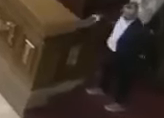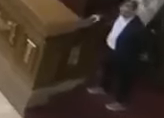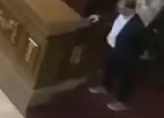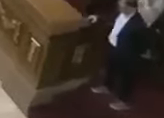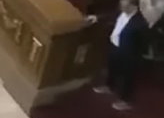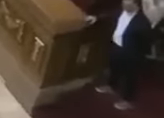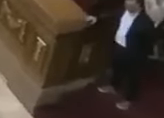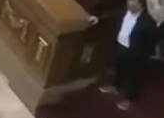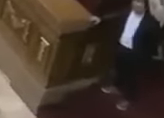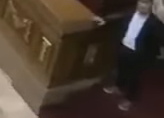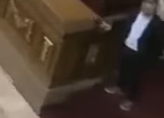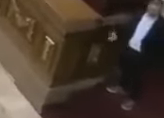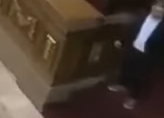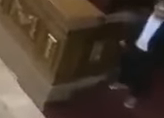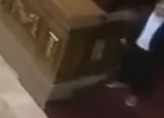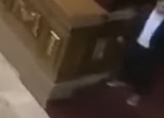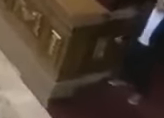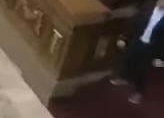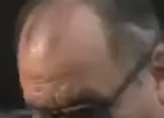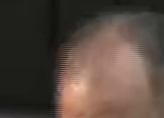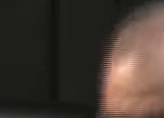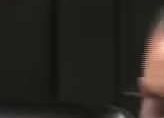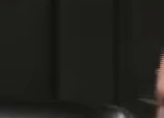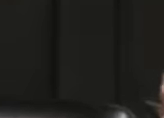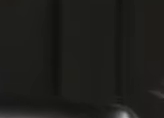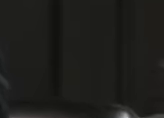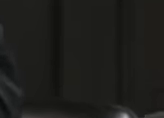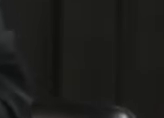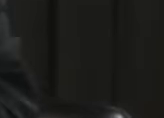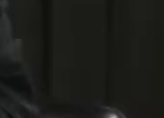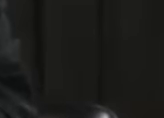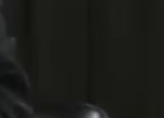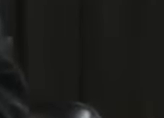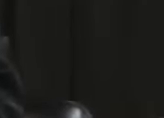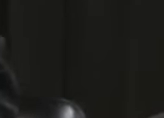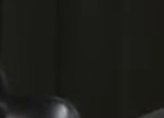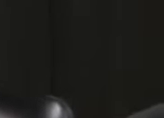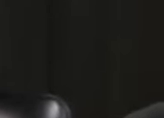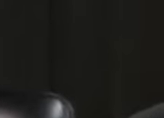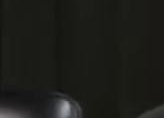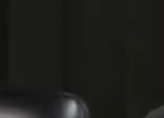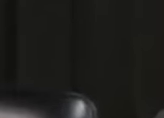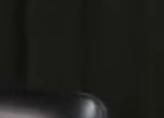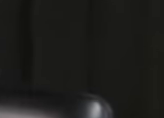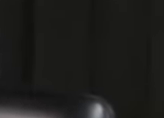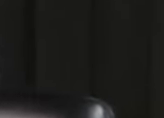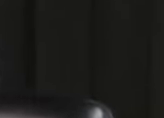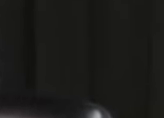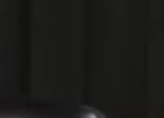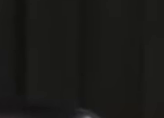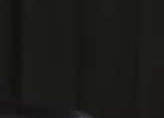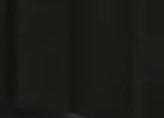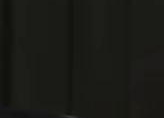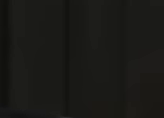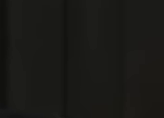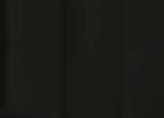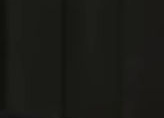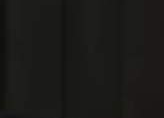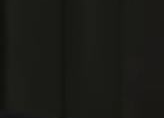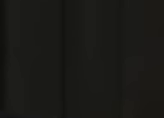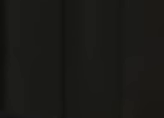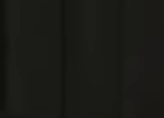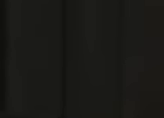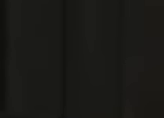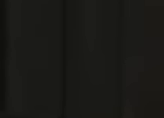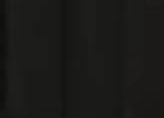Buenas tardes, señor presidente, colegas parlamentarios. Primero, para celebrar la constitución de esta empresa mixta petrolera Roraima, en la cual el